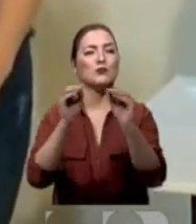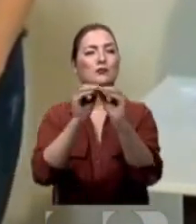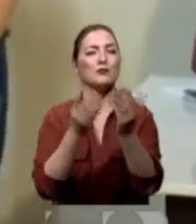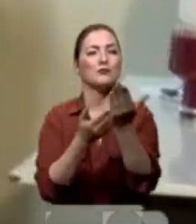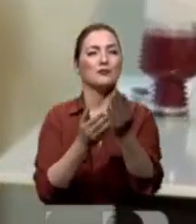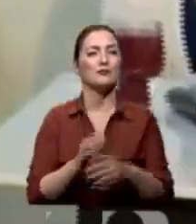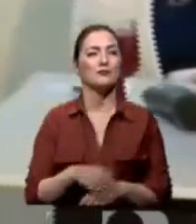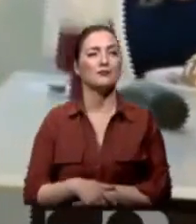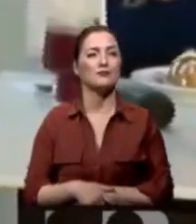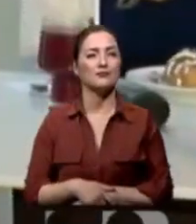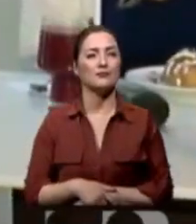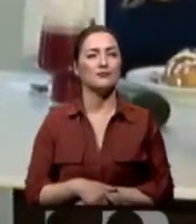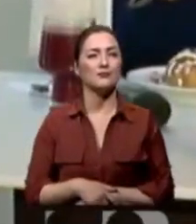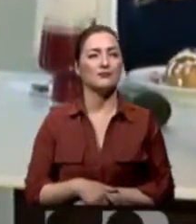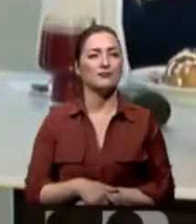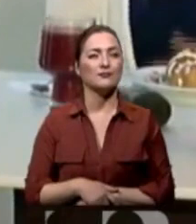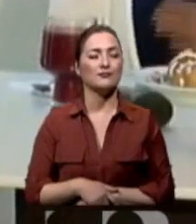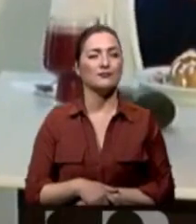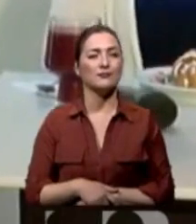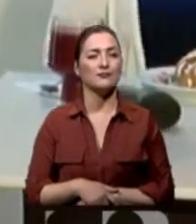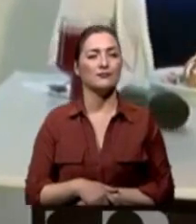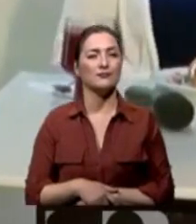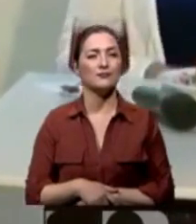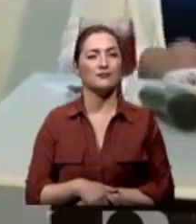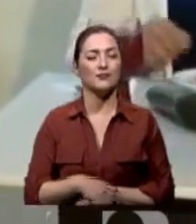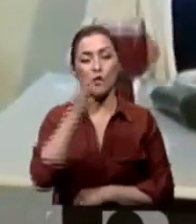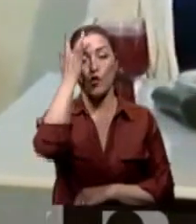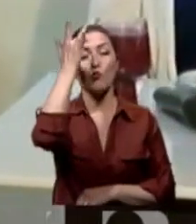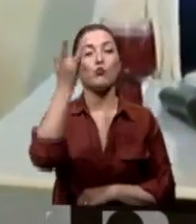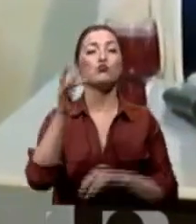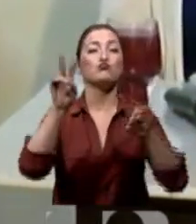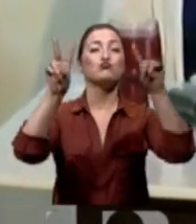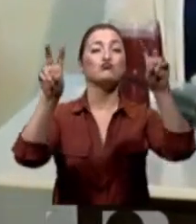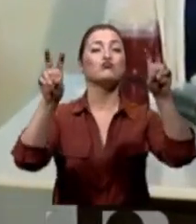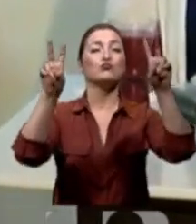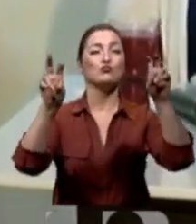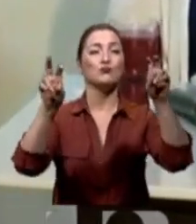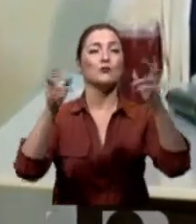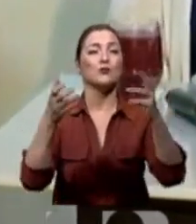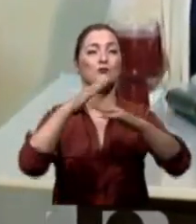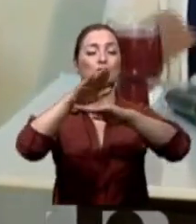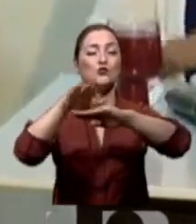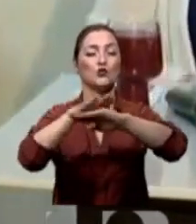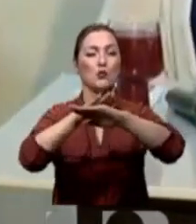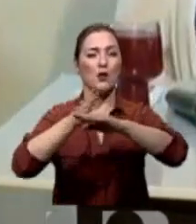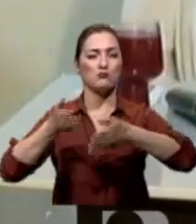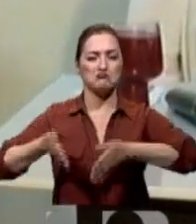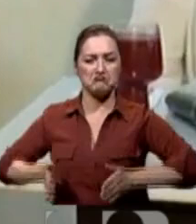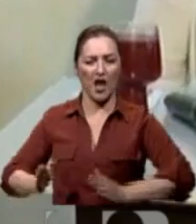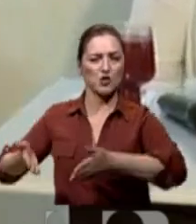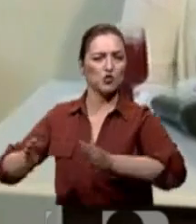Manduca. Véngase para acá. Ahora sí, coméntenos primero por qué eligieron esta temática de las